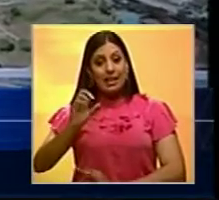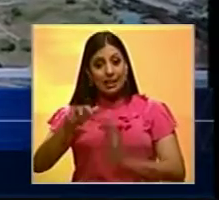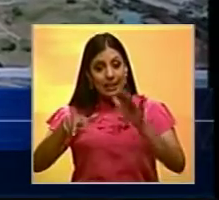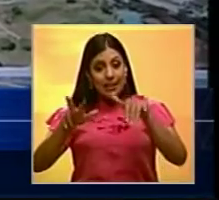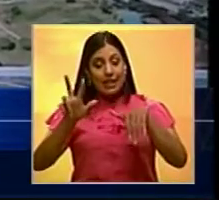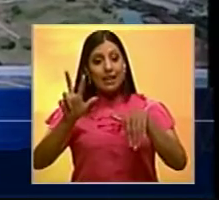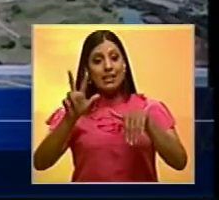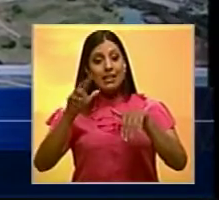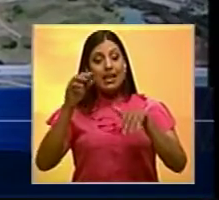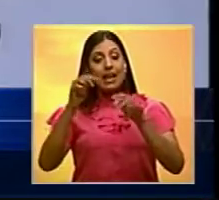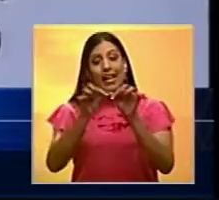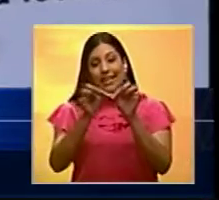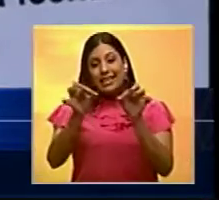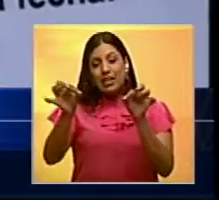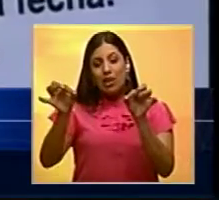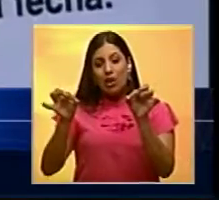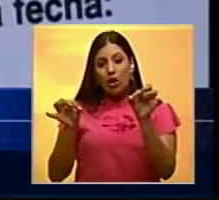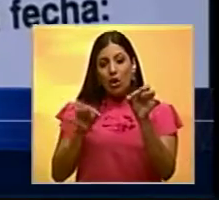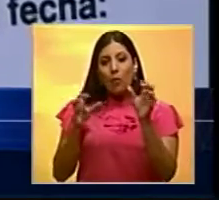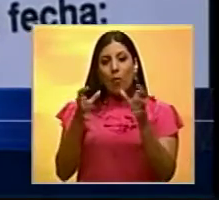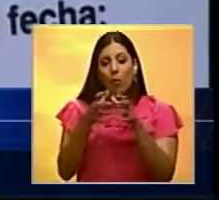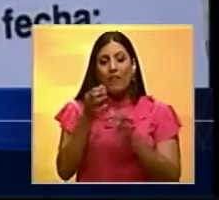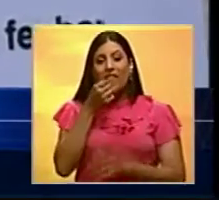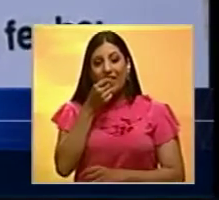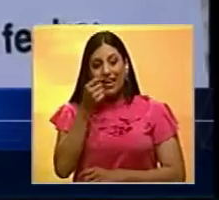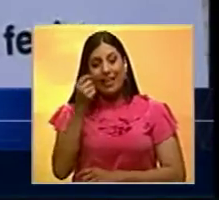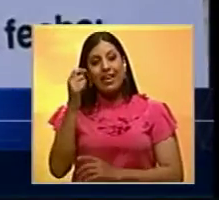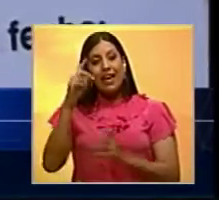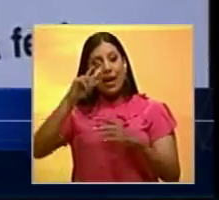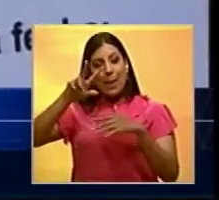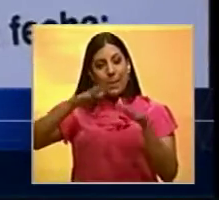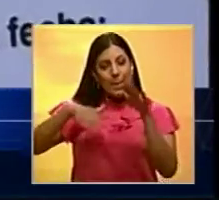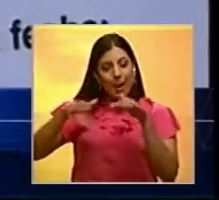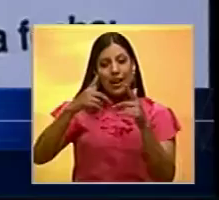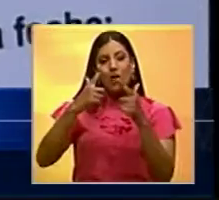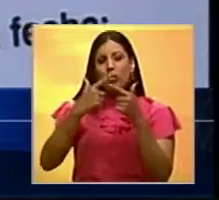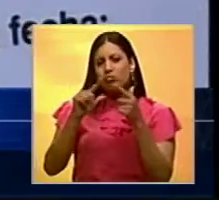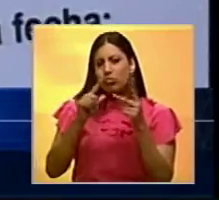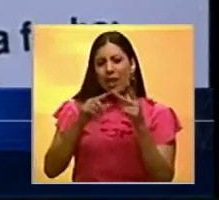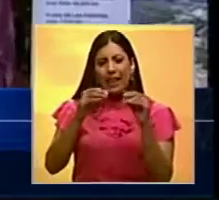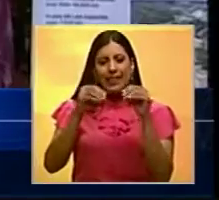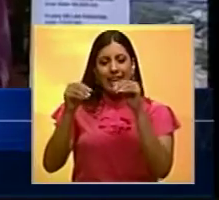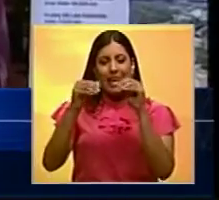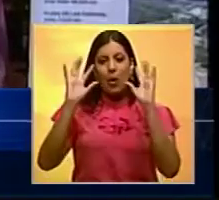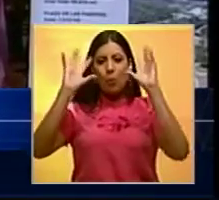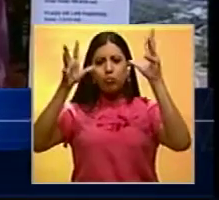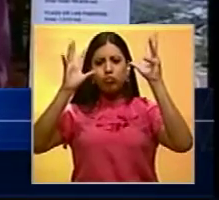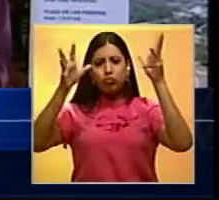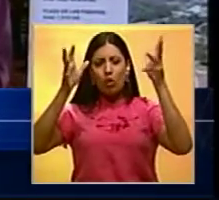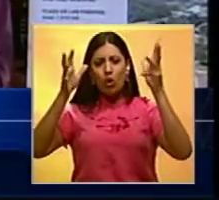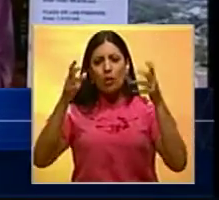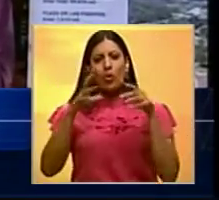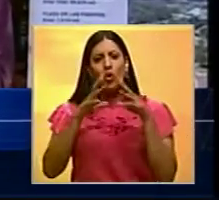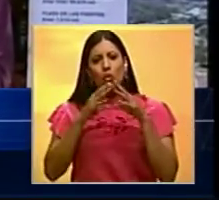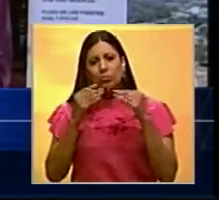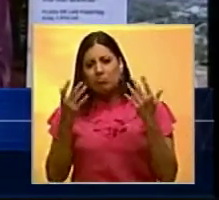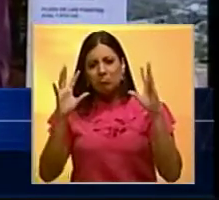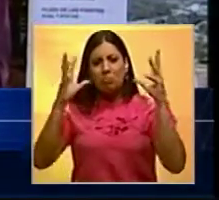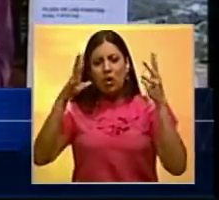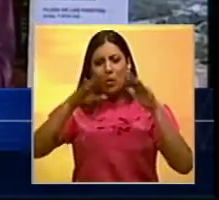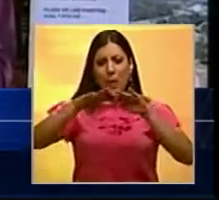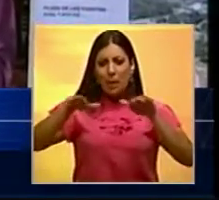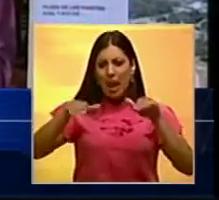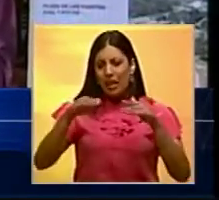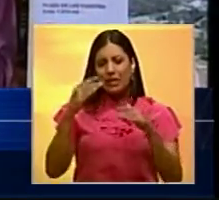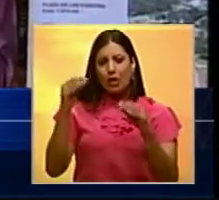51.313 metros cuadrados de áreas verdes, de canchas de arena para voleibol de